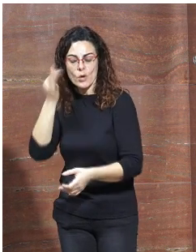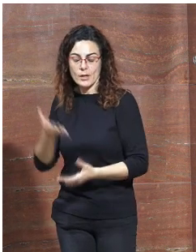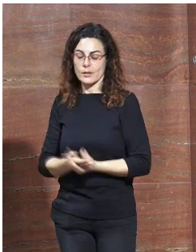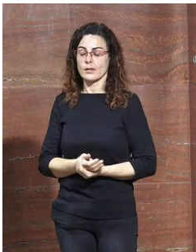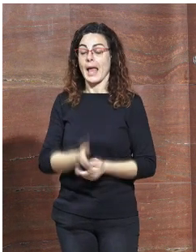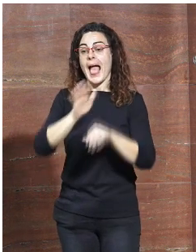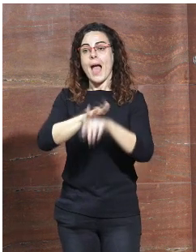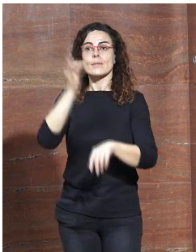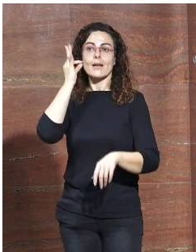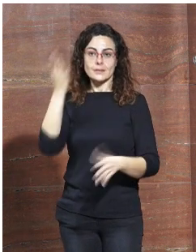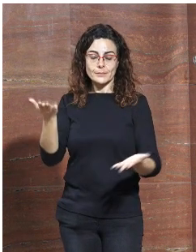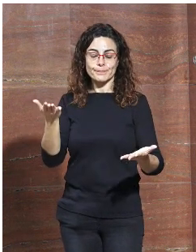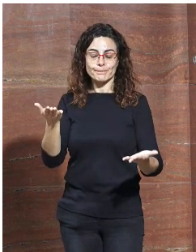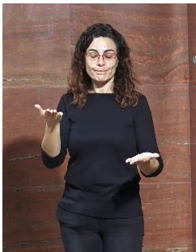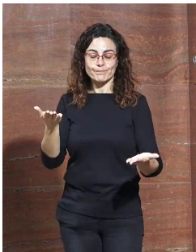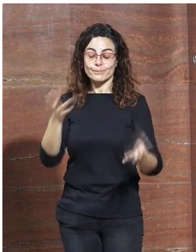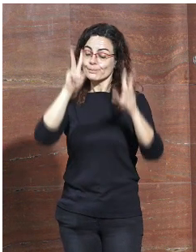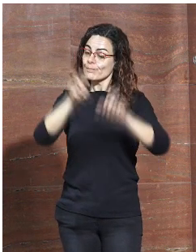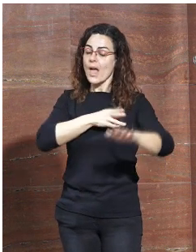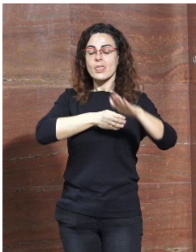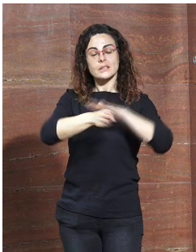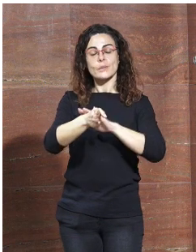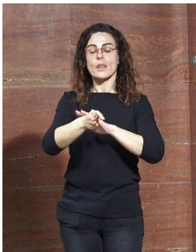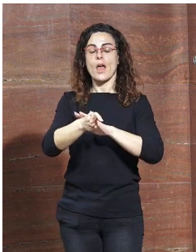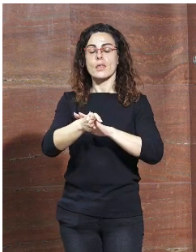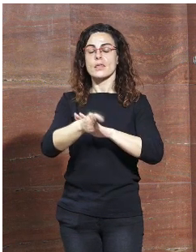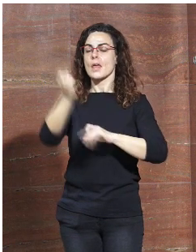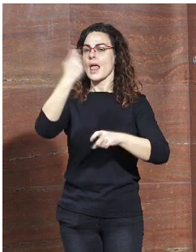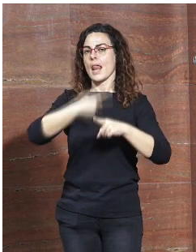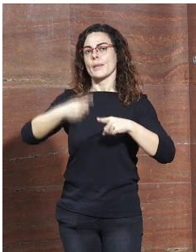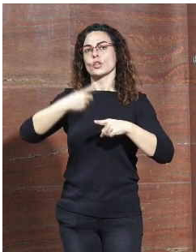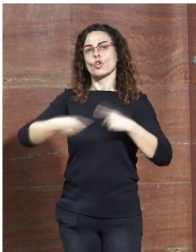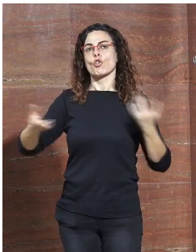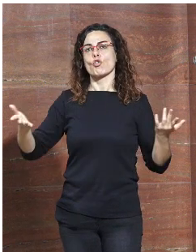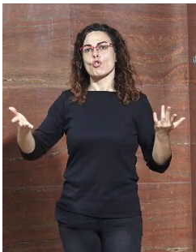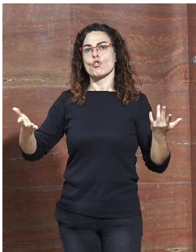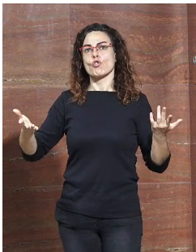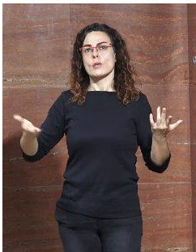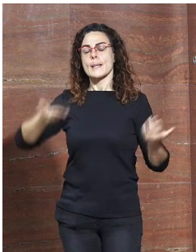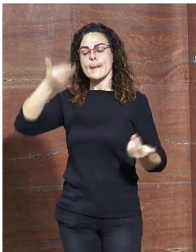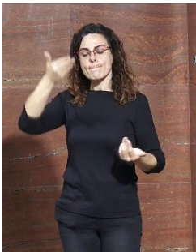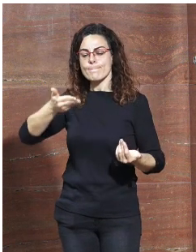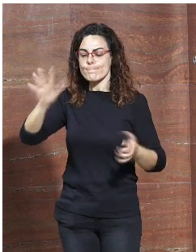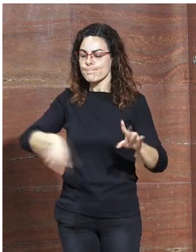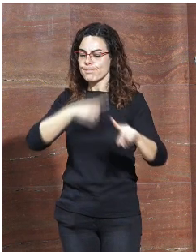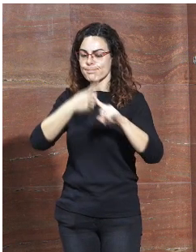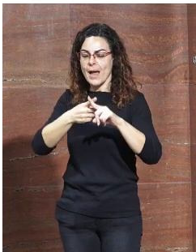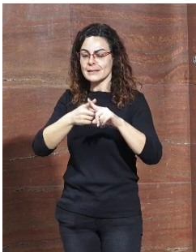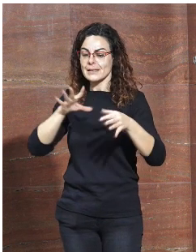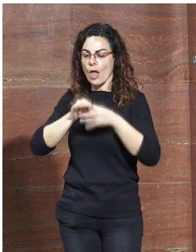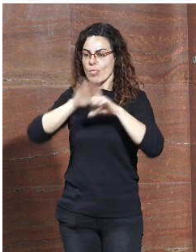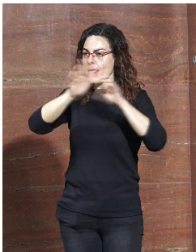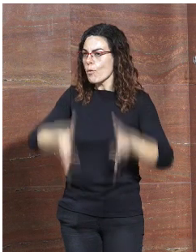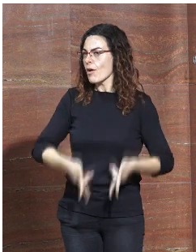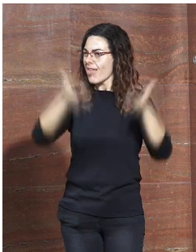Amigas, la accesibilidad es un elemento que entraña una enorme profundidad democrática,